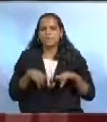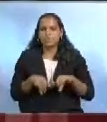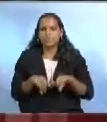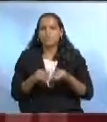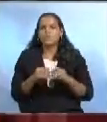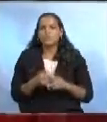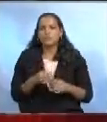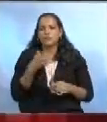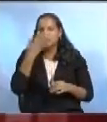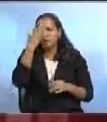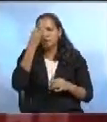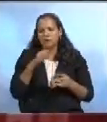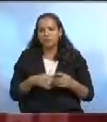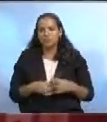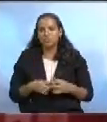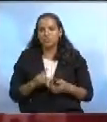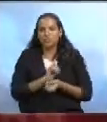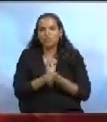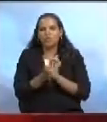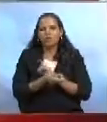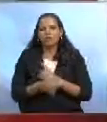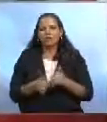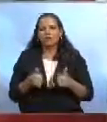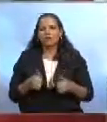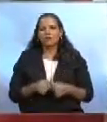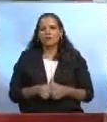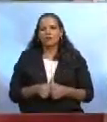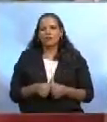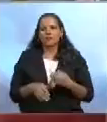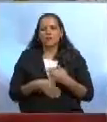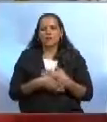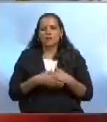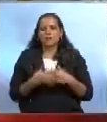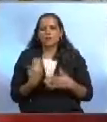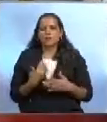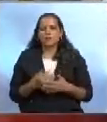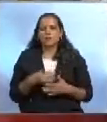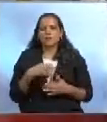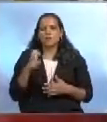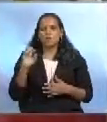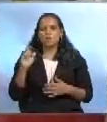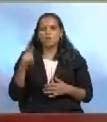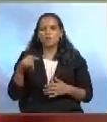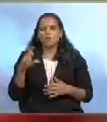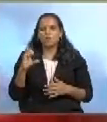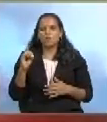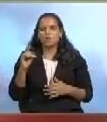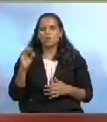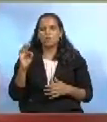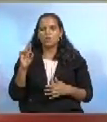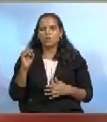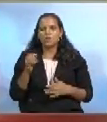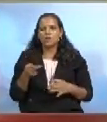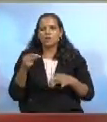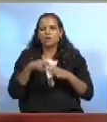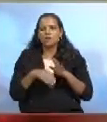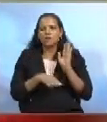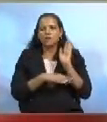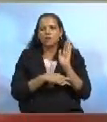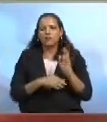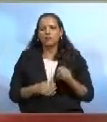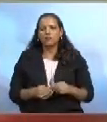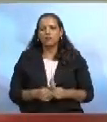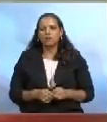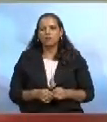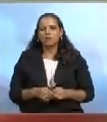porque el equipo comienza a reflejar cambios positivos, como la nueva expoferia que realizarán y que forma parte de los compromisos de